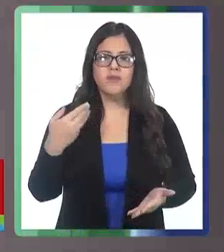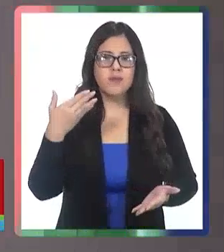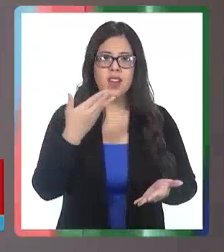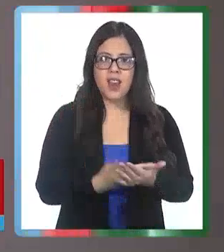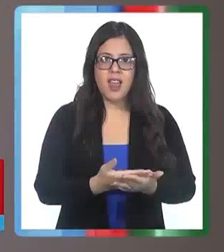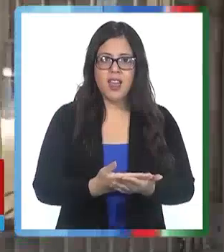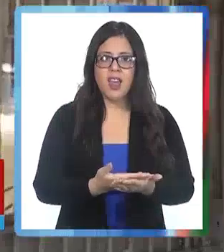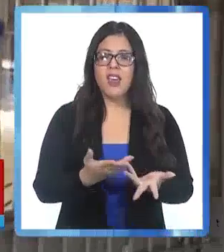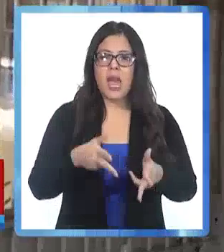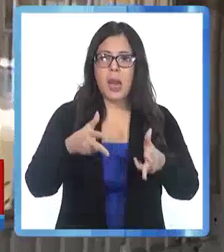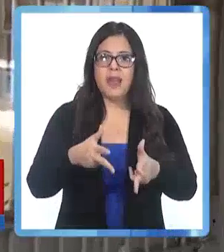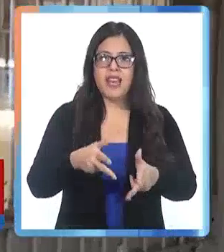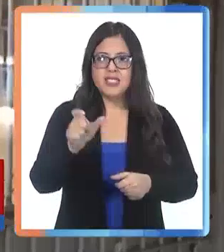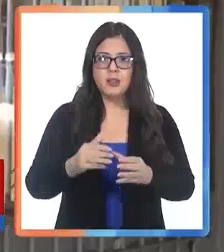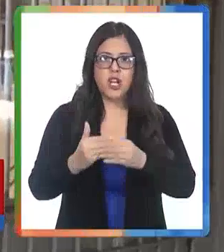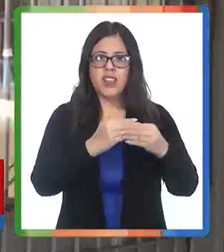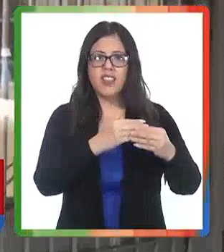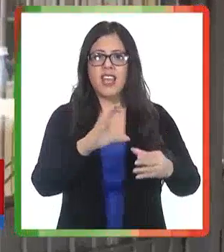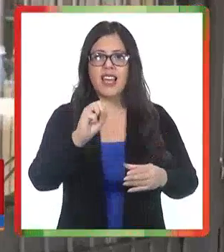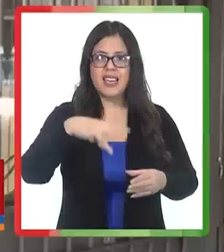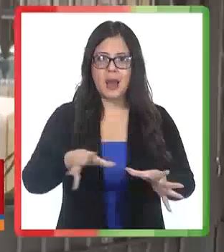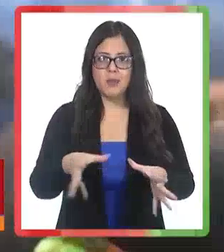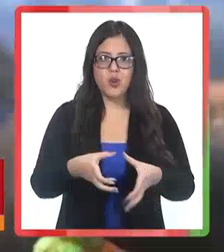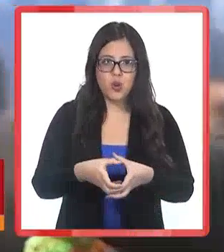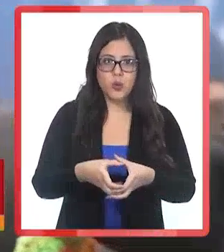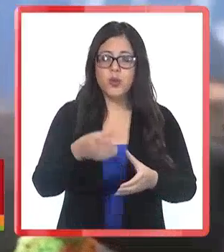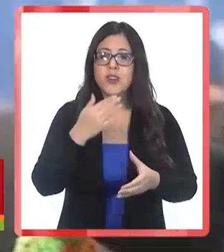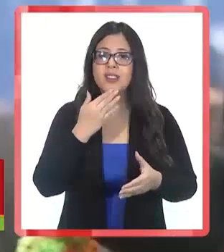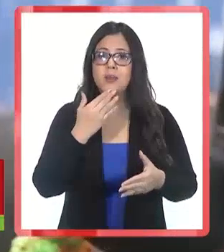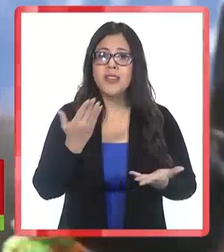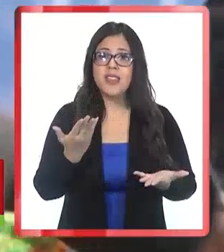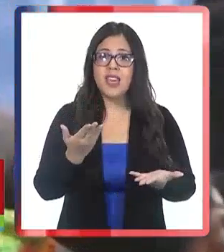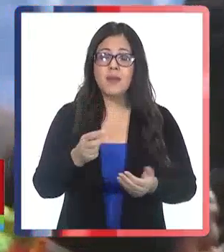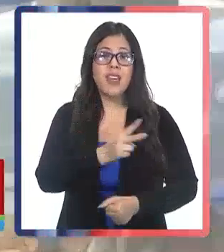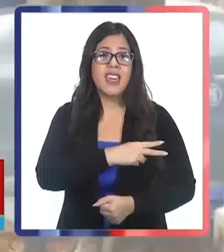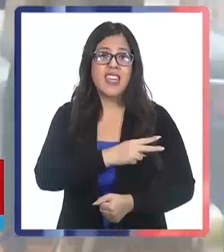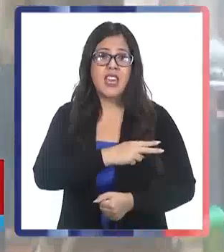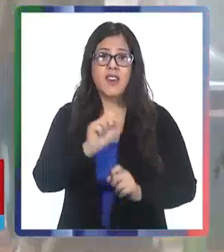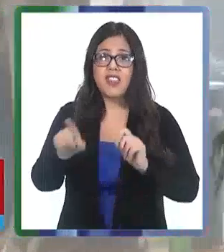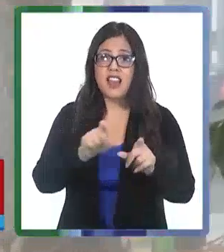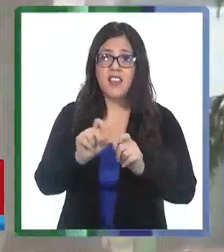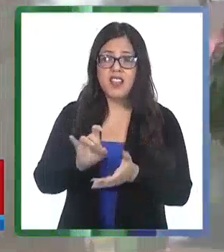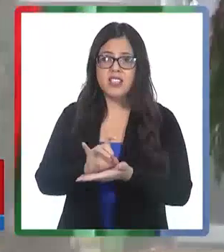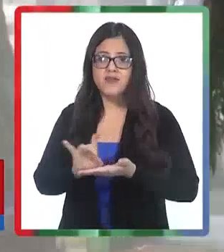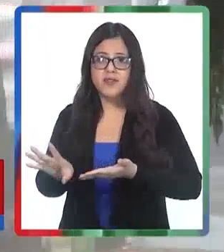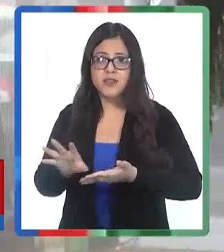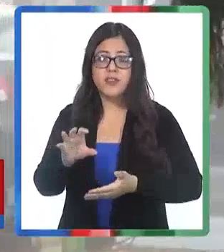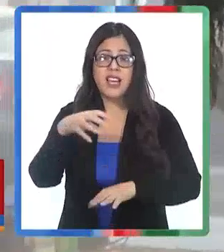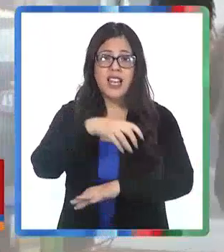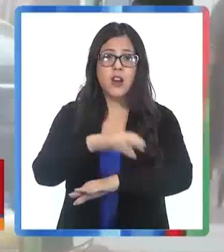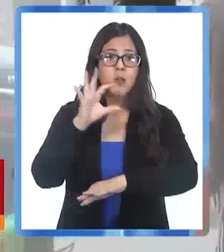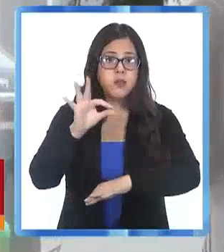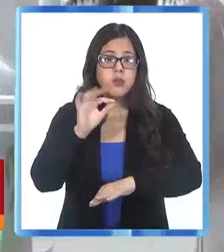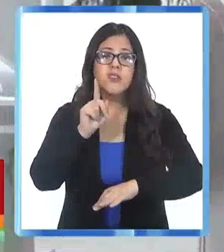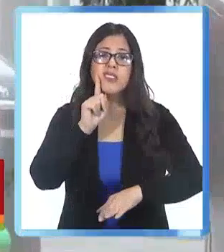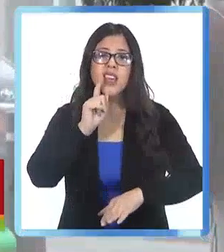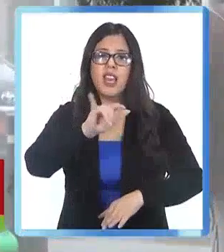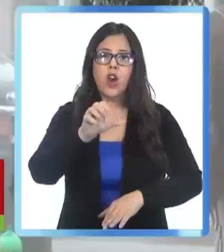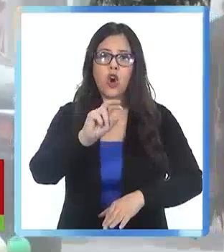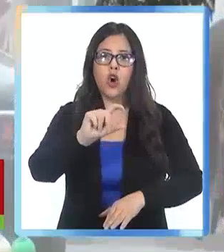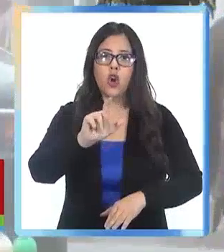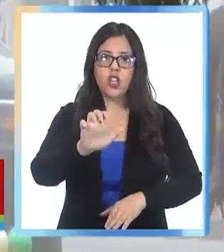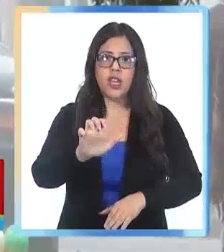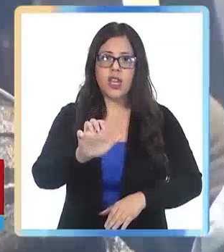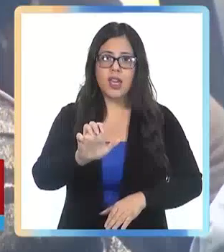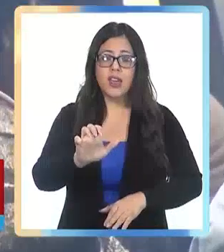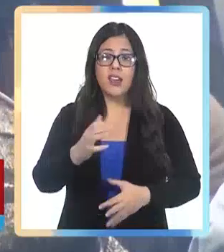no presentará una querella por las amenazas del líder de la CAMP y por la remoción del jefe de la defensa en Biobío, el contraalmirante